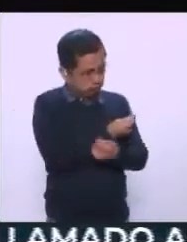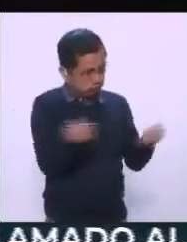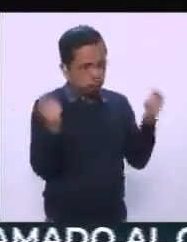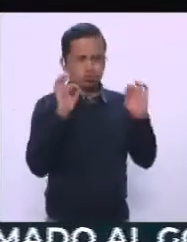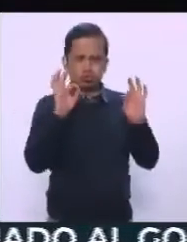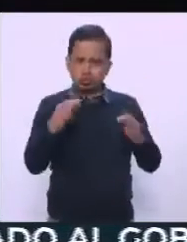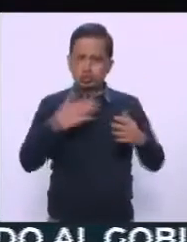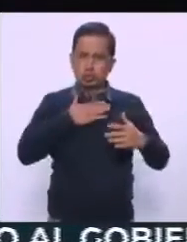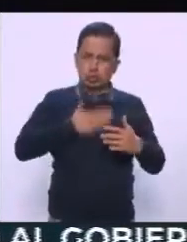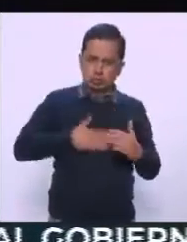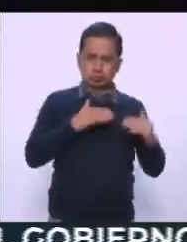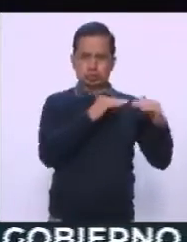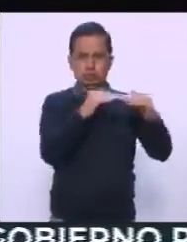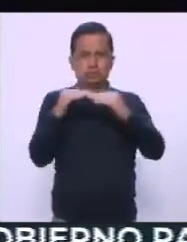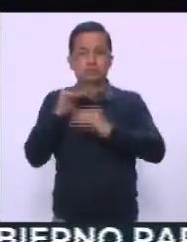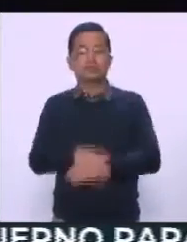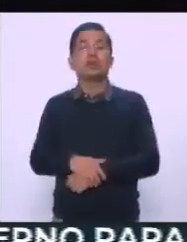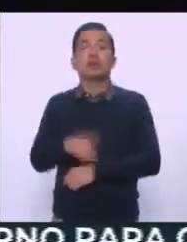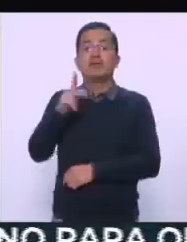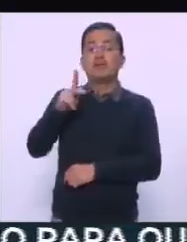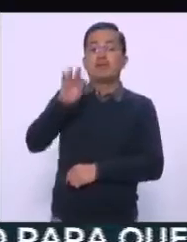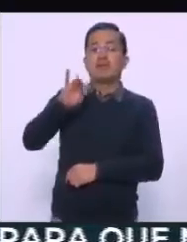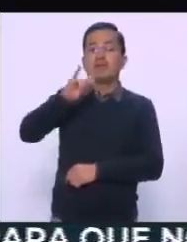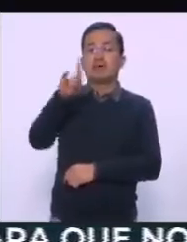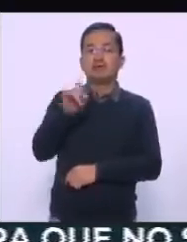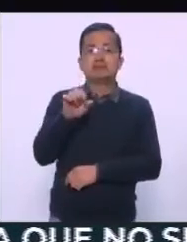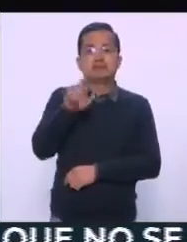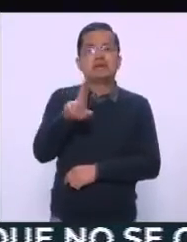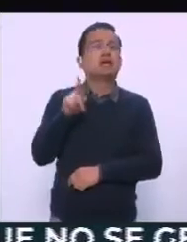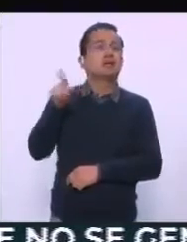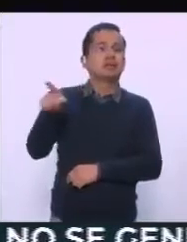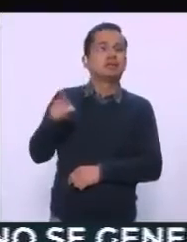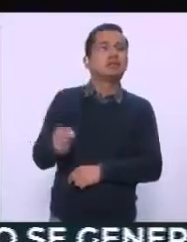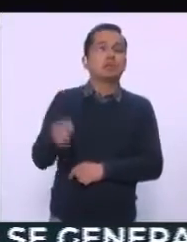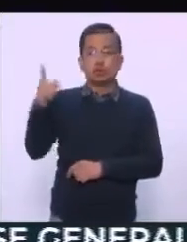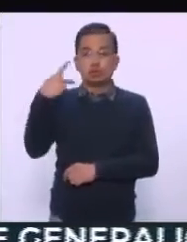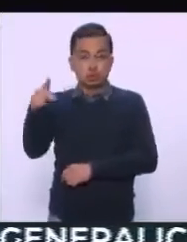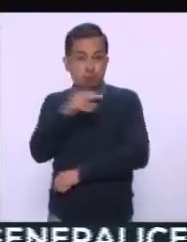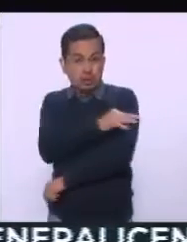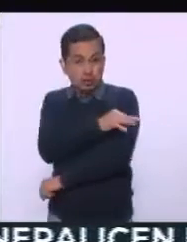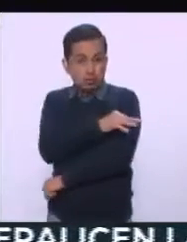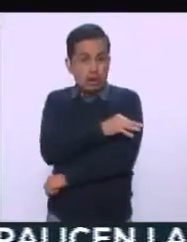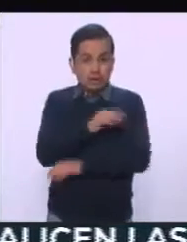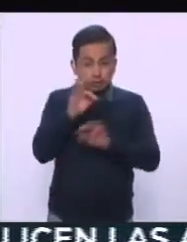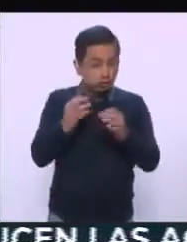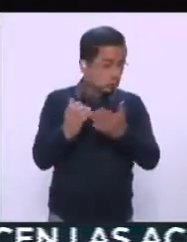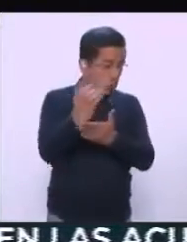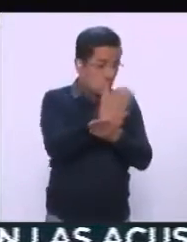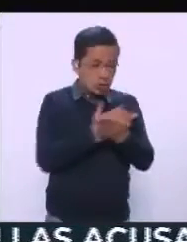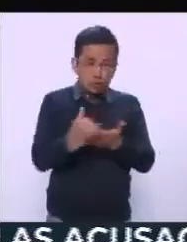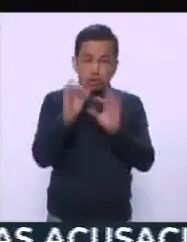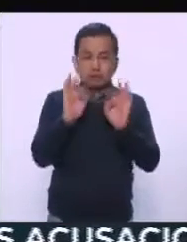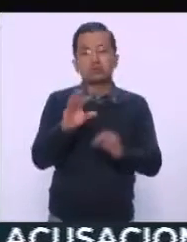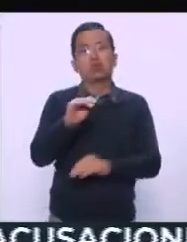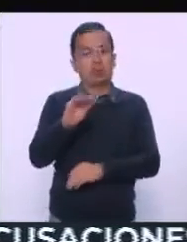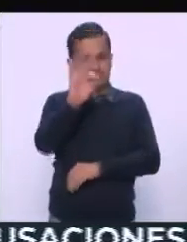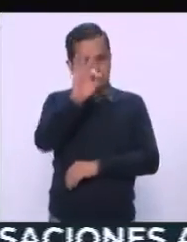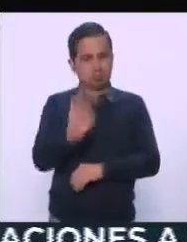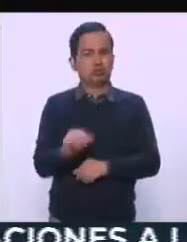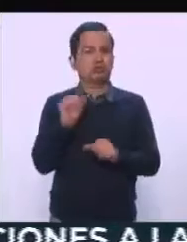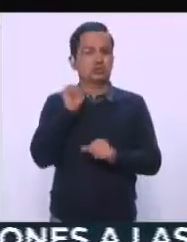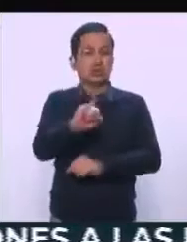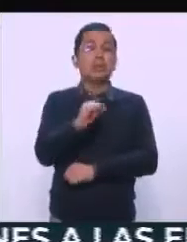pasando en este momento? Que la vacuna de Pfizer logra aproximadamente 90% de efectividad, pero los costos de